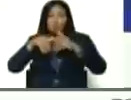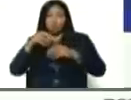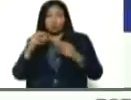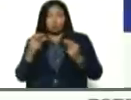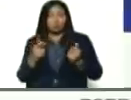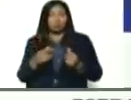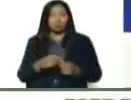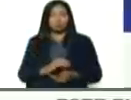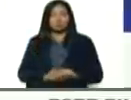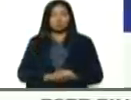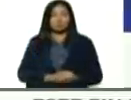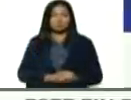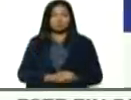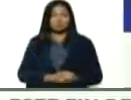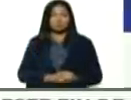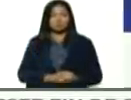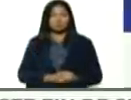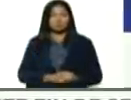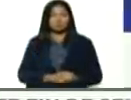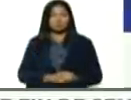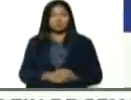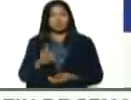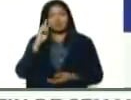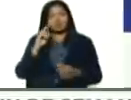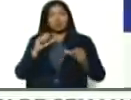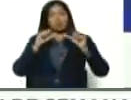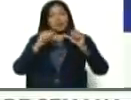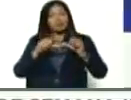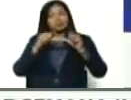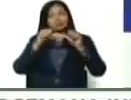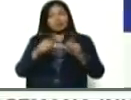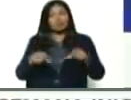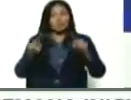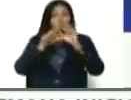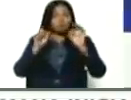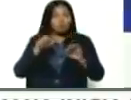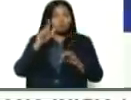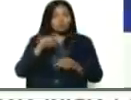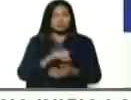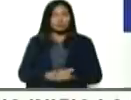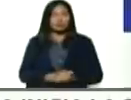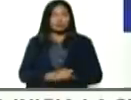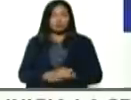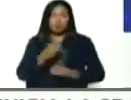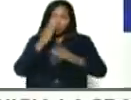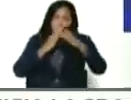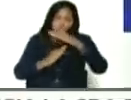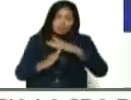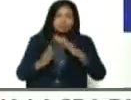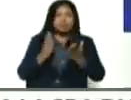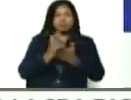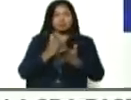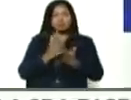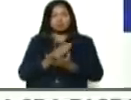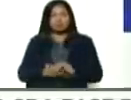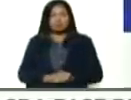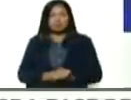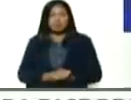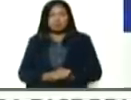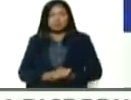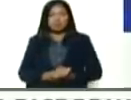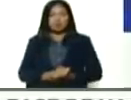pela y así tenemos que seguir vale con humildad siempre con humildad